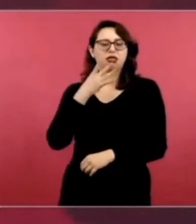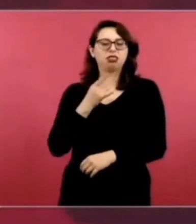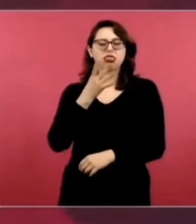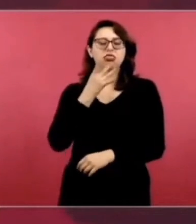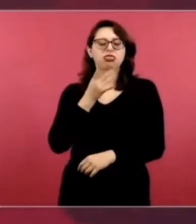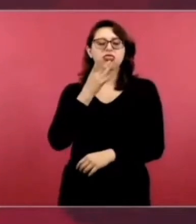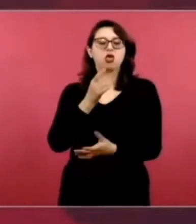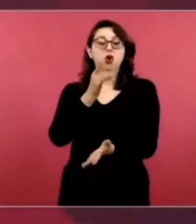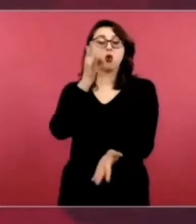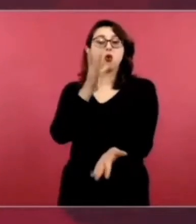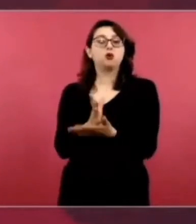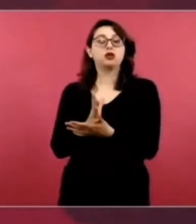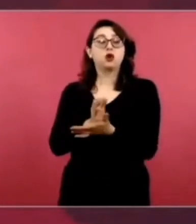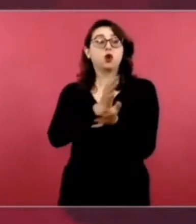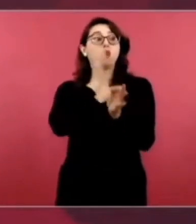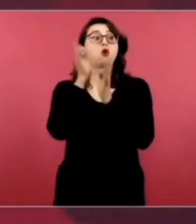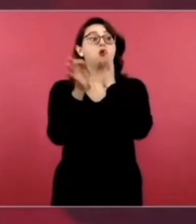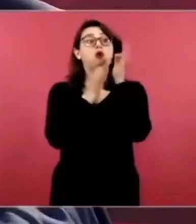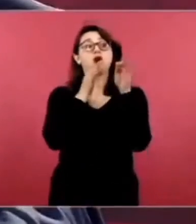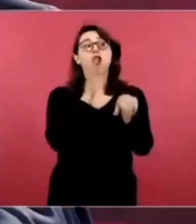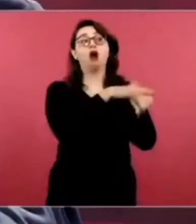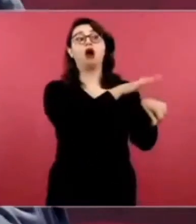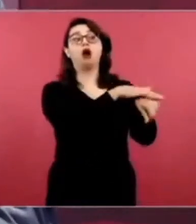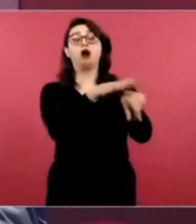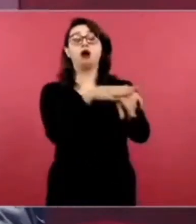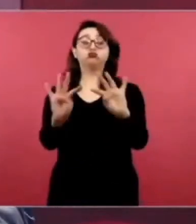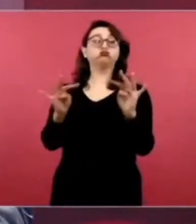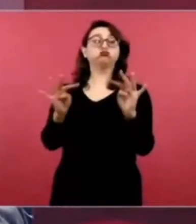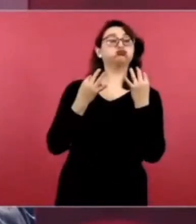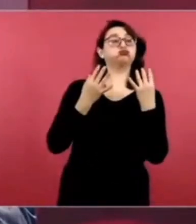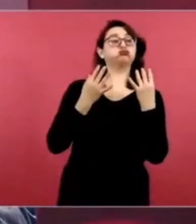¿Cómo se decía antes aquí?